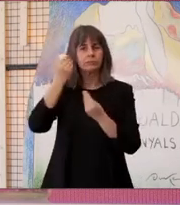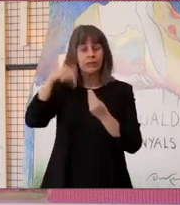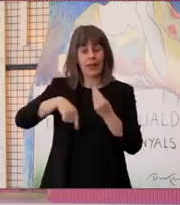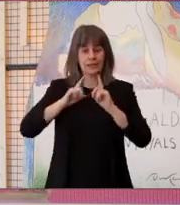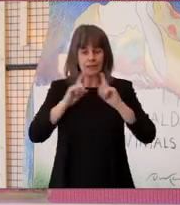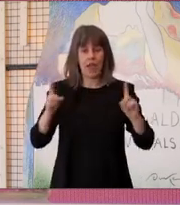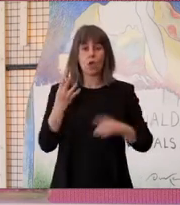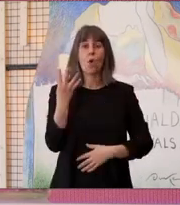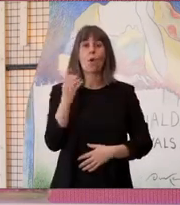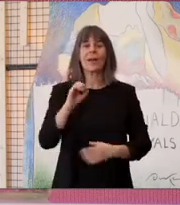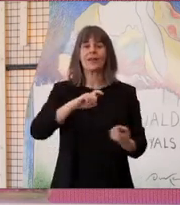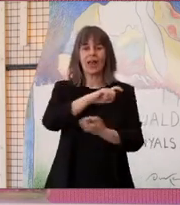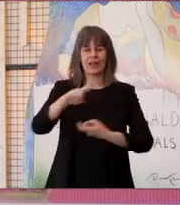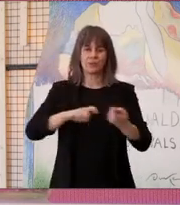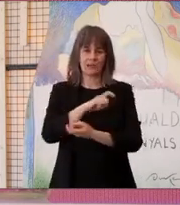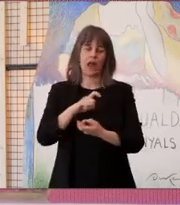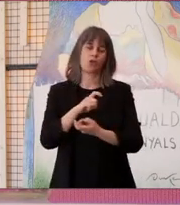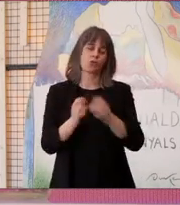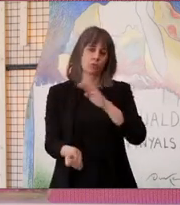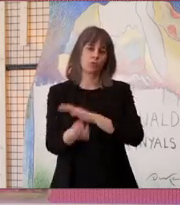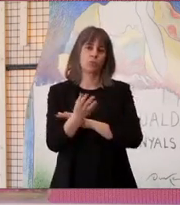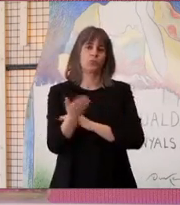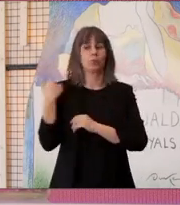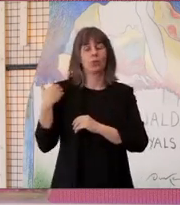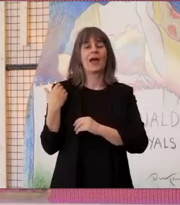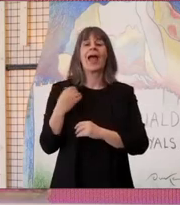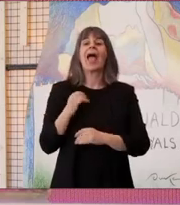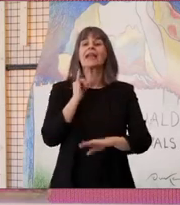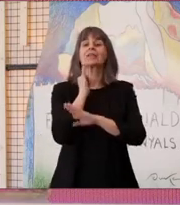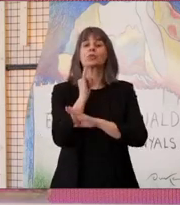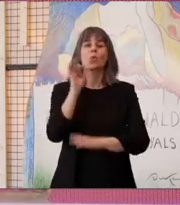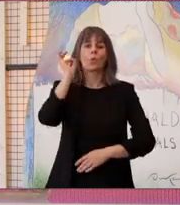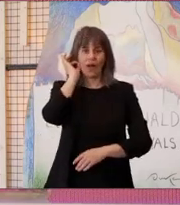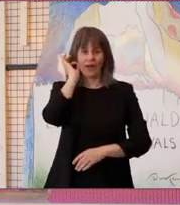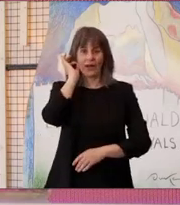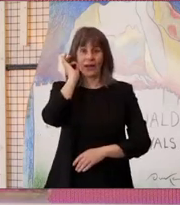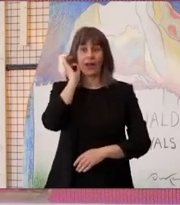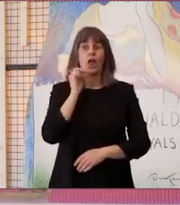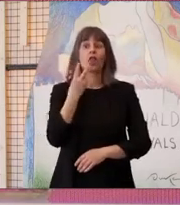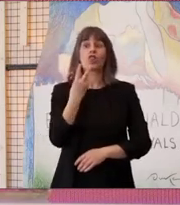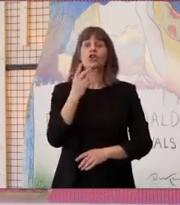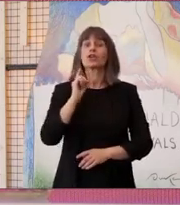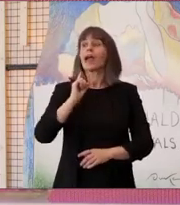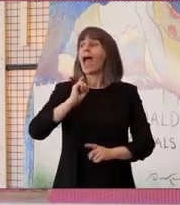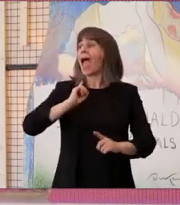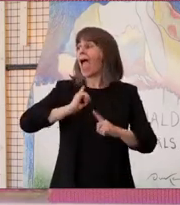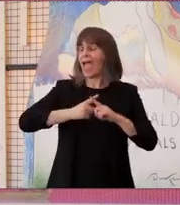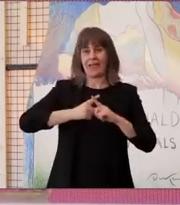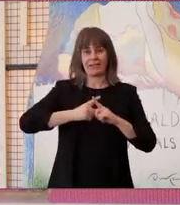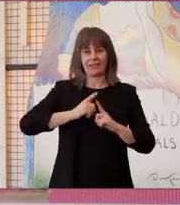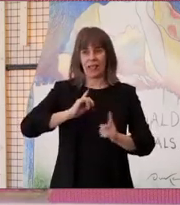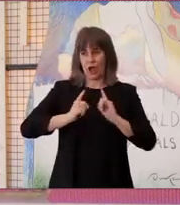la puesta en marcha del instituto de la mujer y ahí por lo menos dos directoras es directoras de la sala no